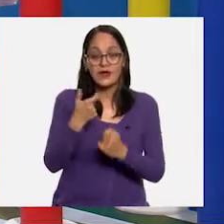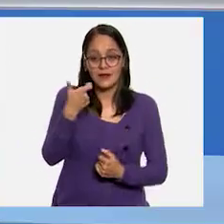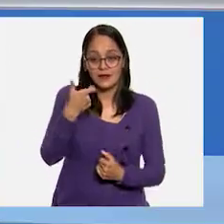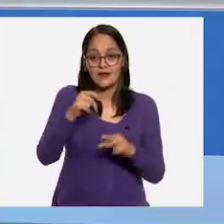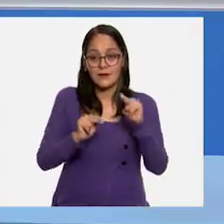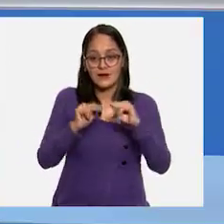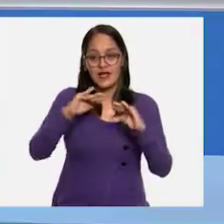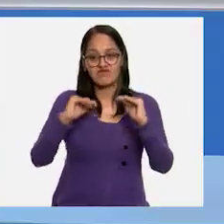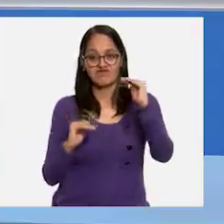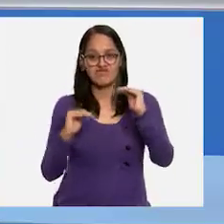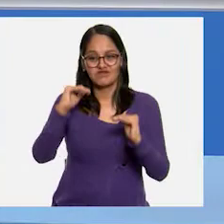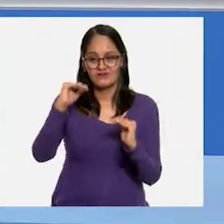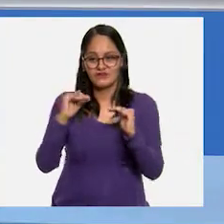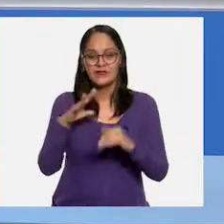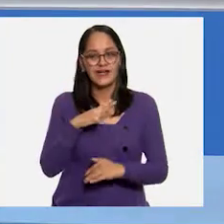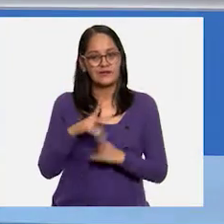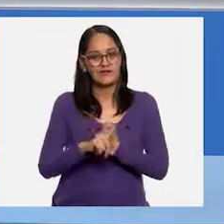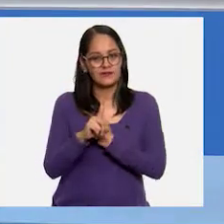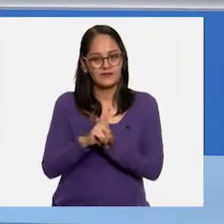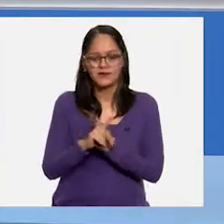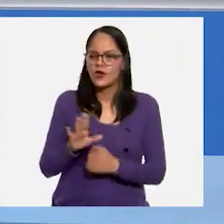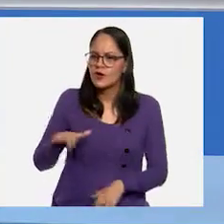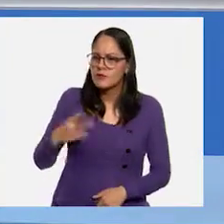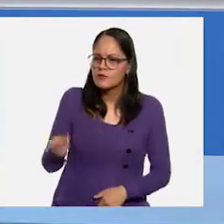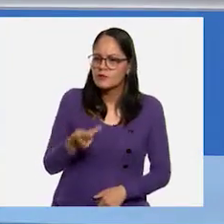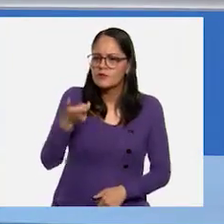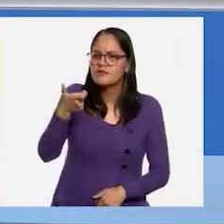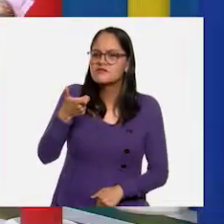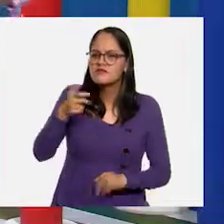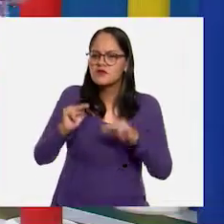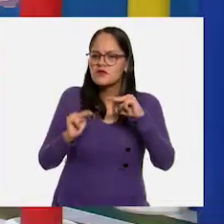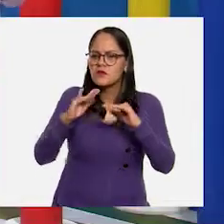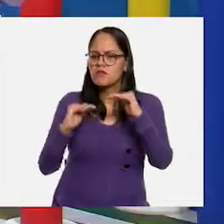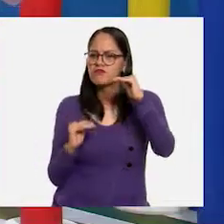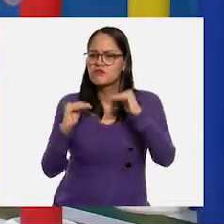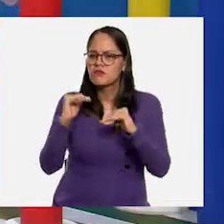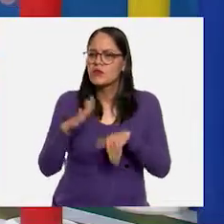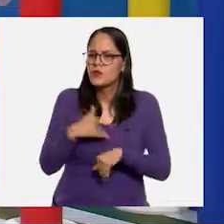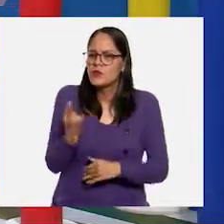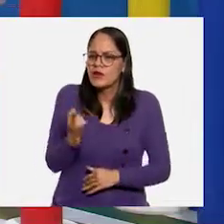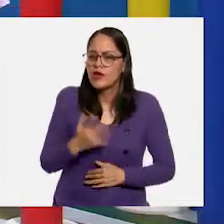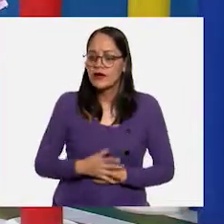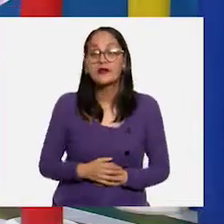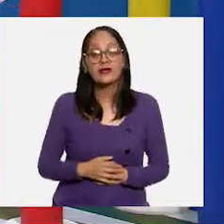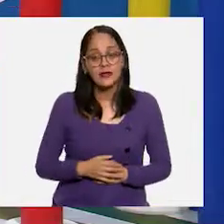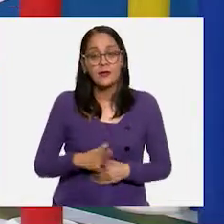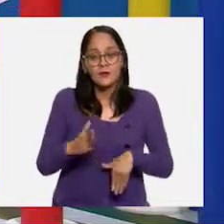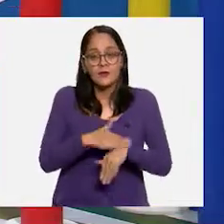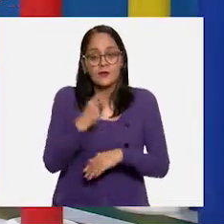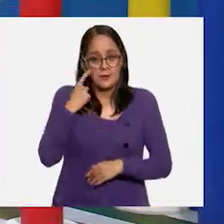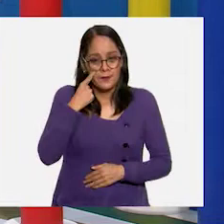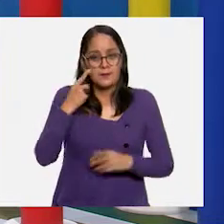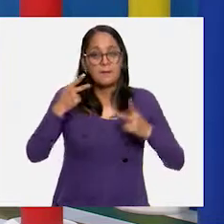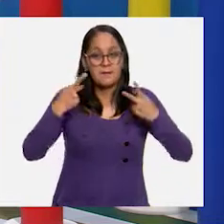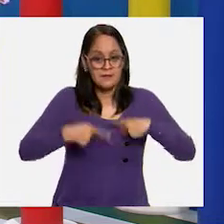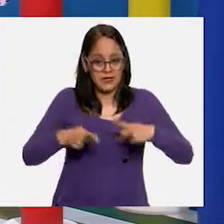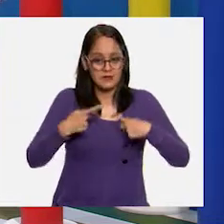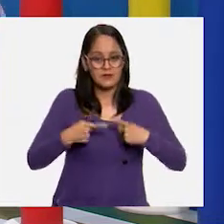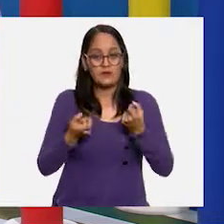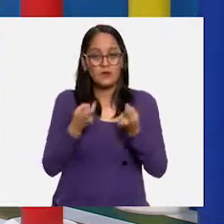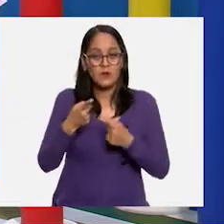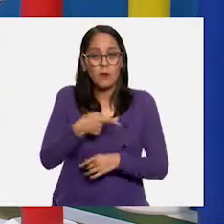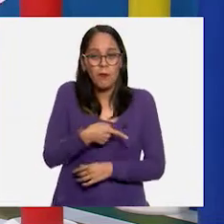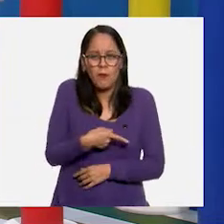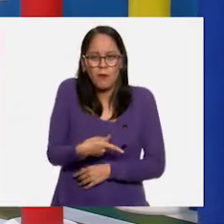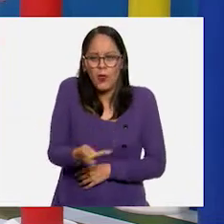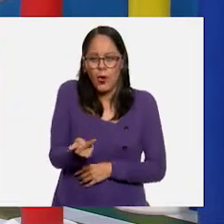económica. Maestra, ¿por qué la desigualdad económica? Porque son las personas en condiciones de pobreza